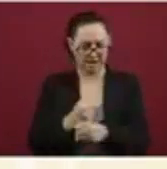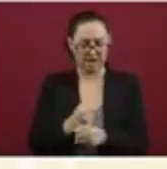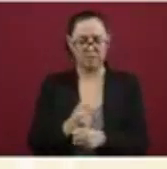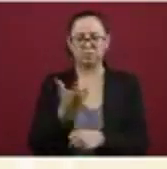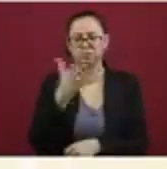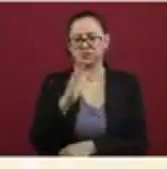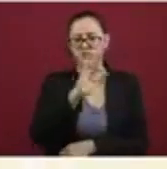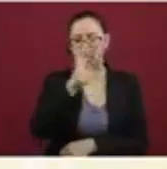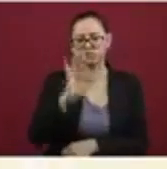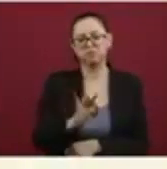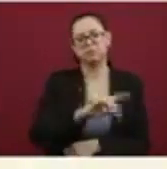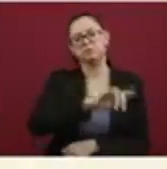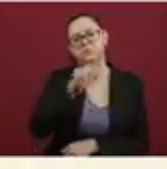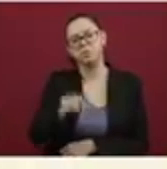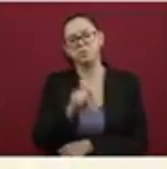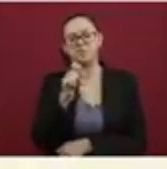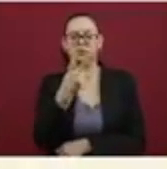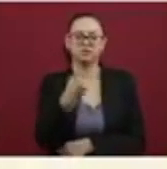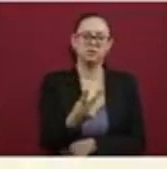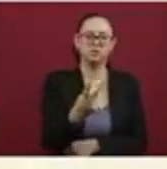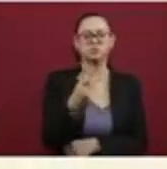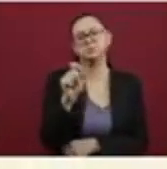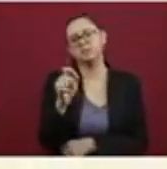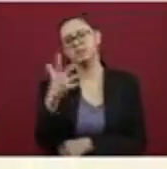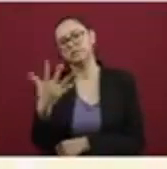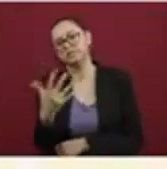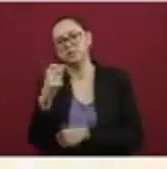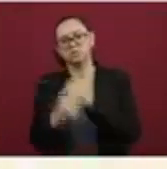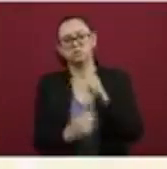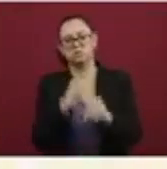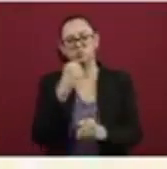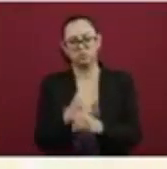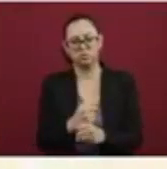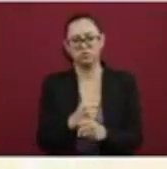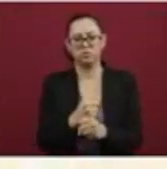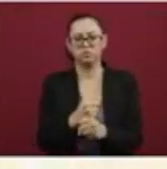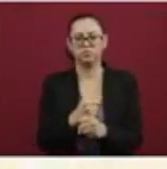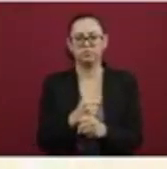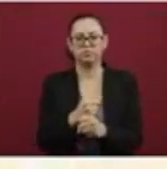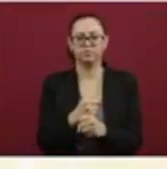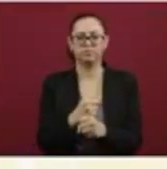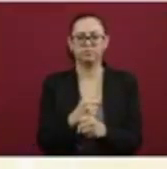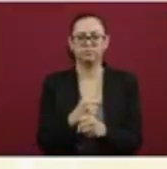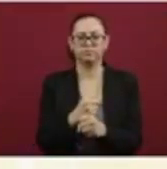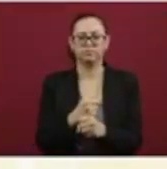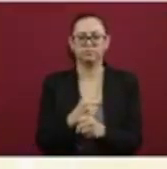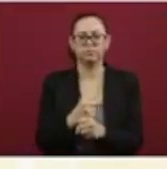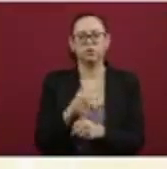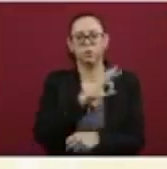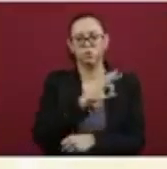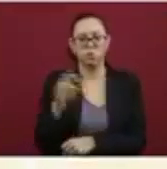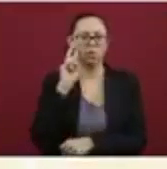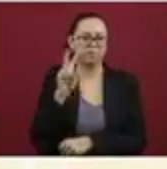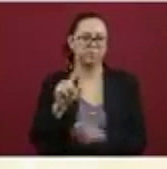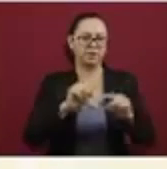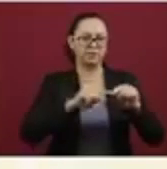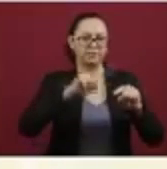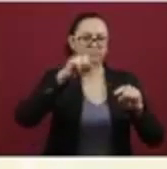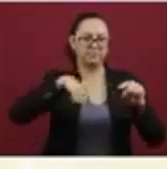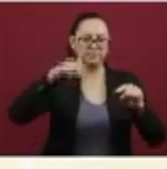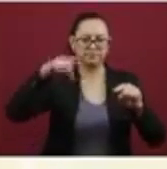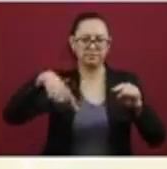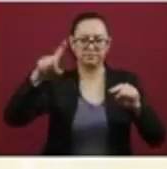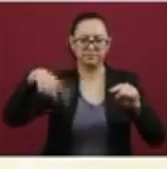de 22 y 25 años es el segundo. Y aquí pueden ver esta gráfica